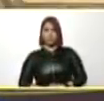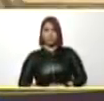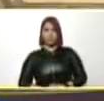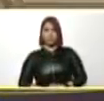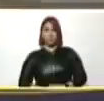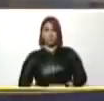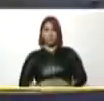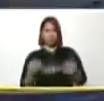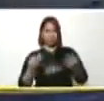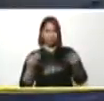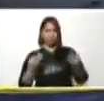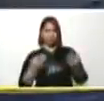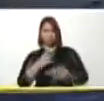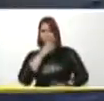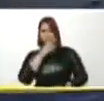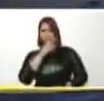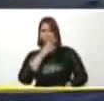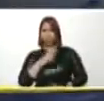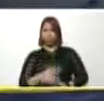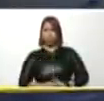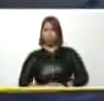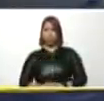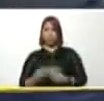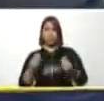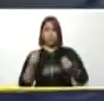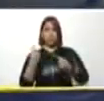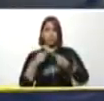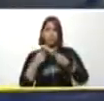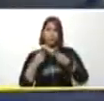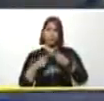de verdad terribles. Muchas veces